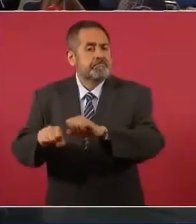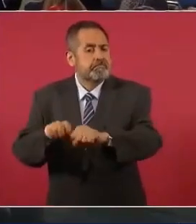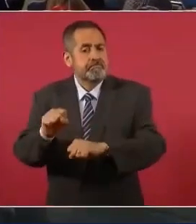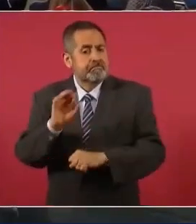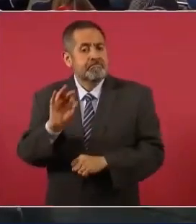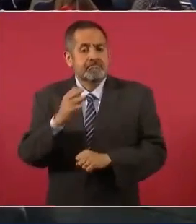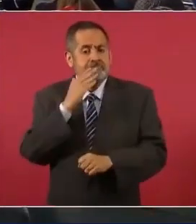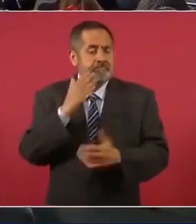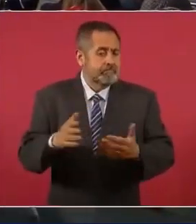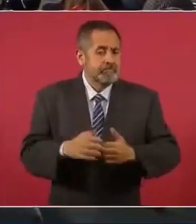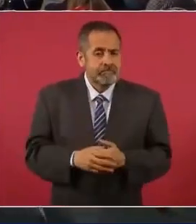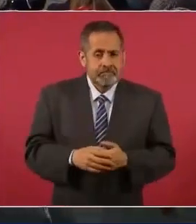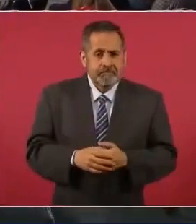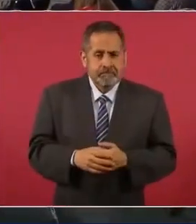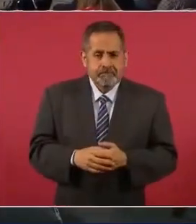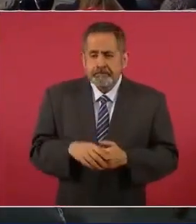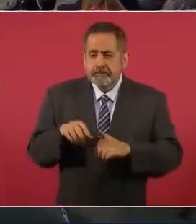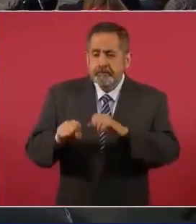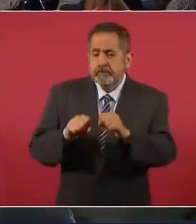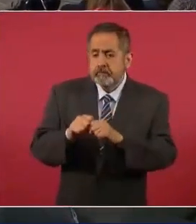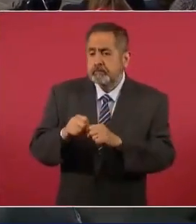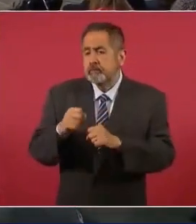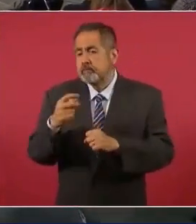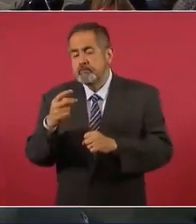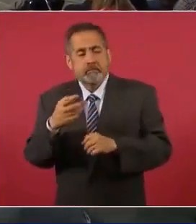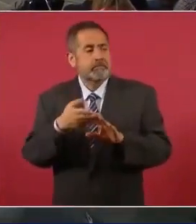Se hacen 2, 3 veces más.